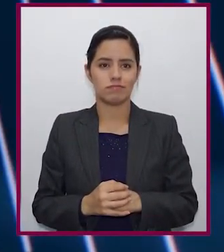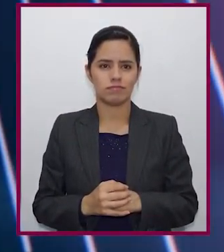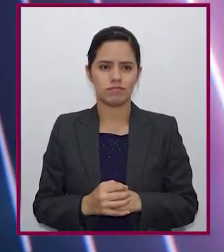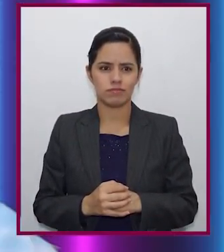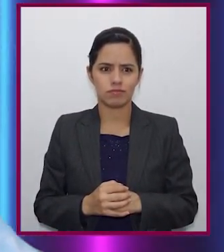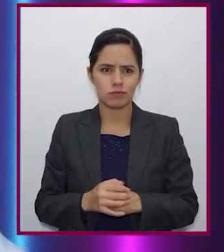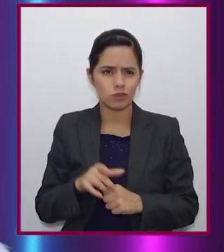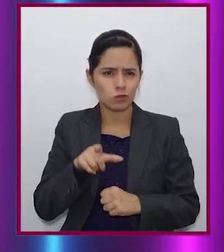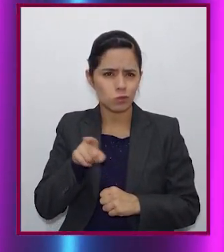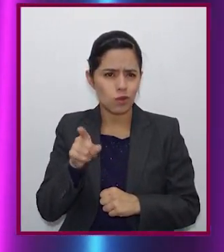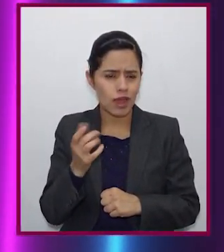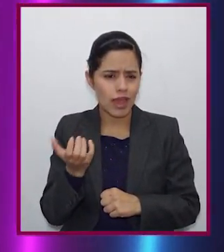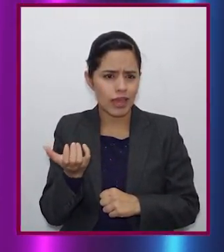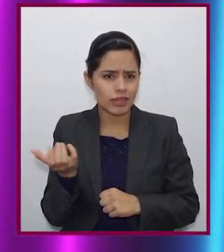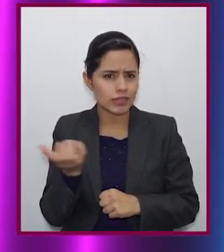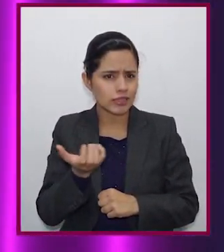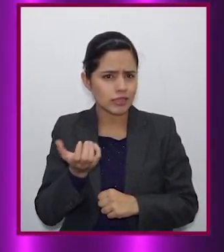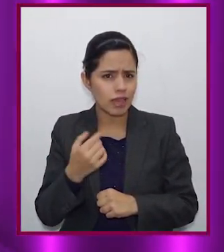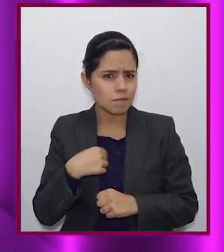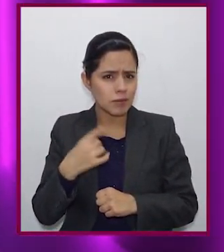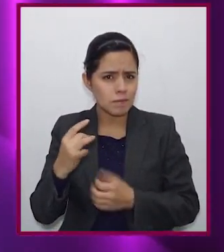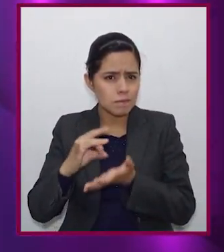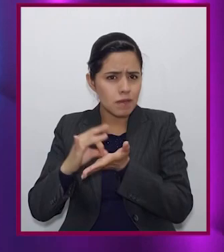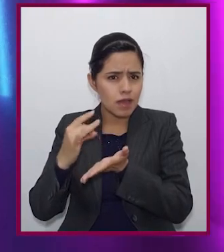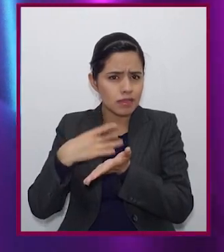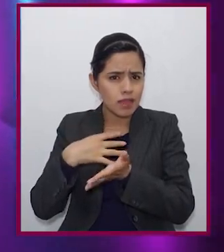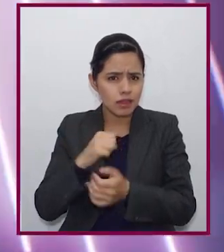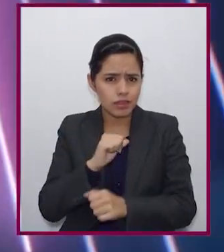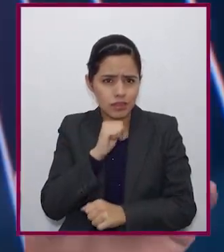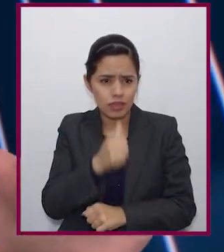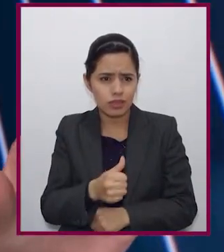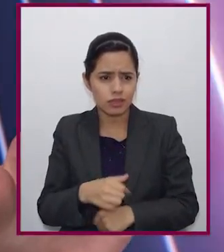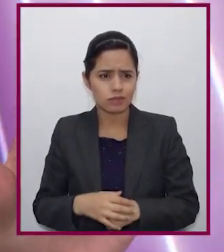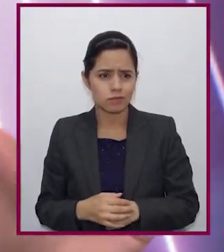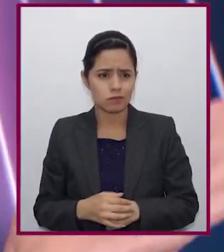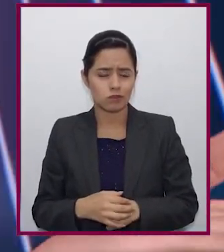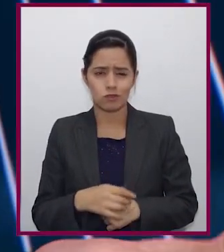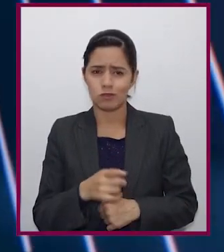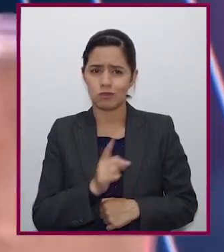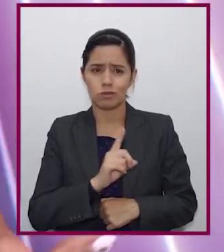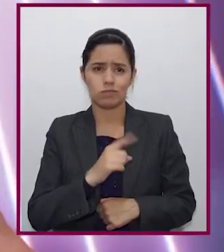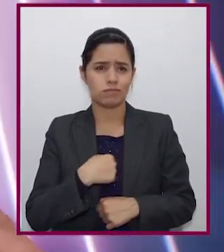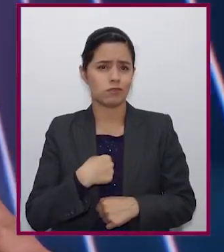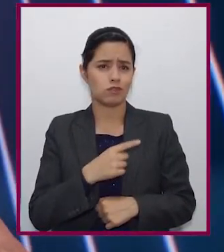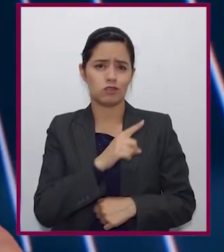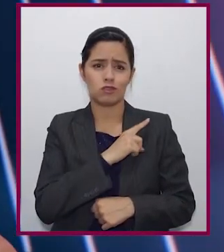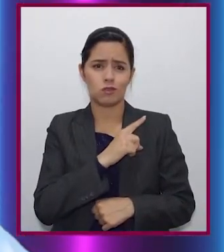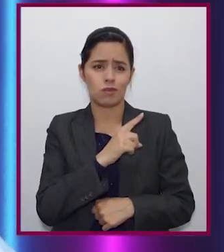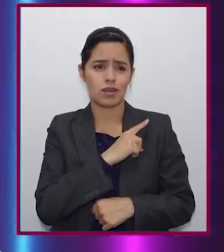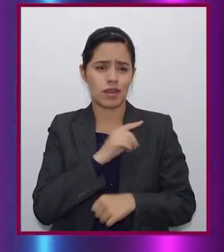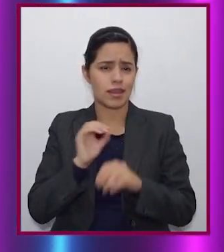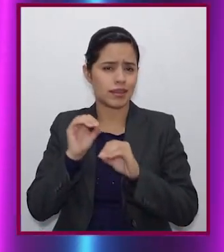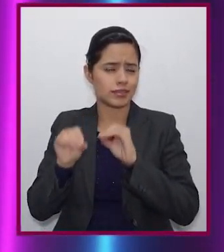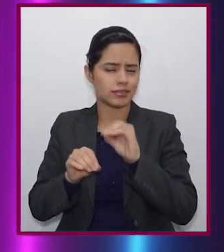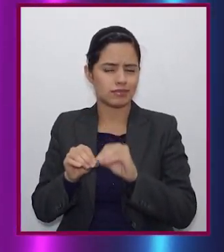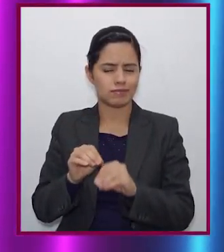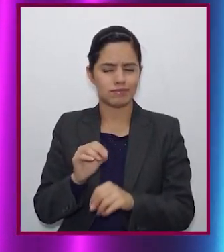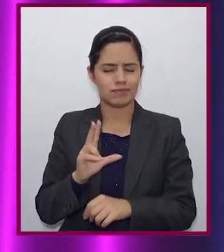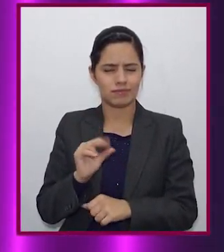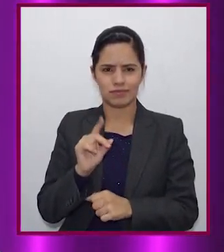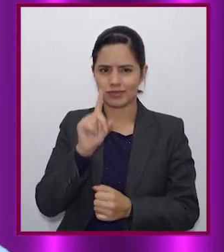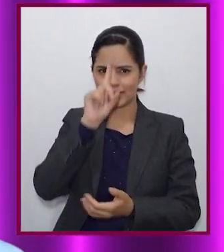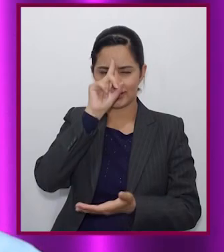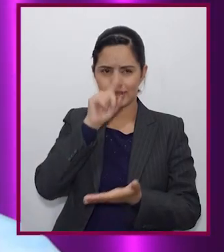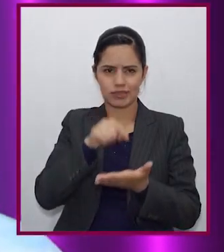Yep. ¿Lo hiciste y no lo pasaste? No, lo hice yo solita. No lo puedo